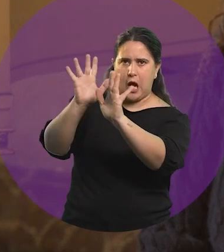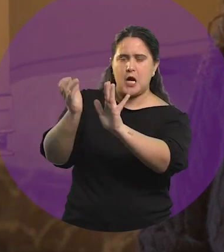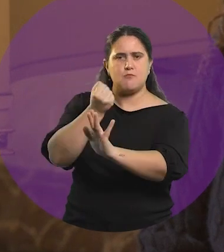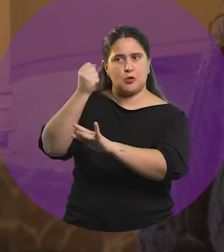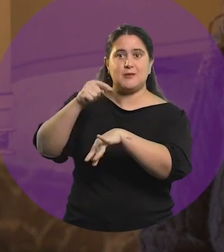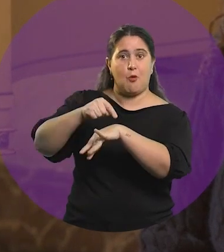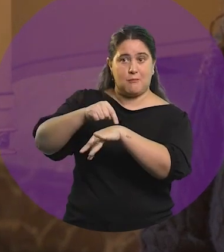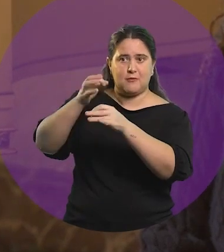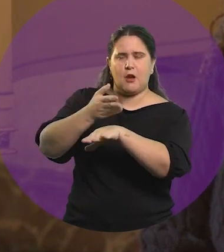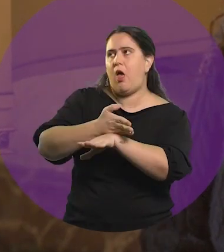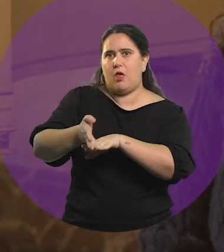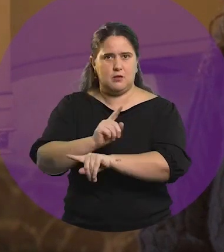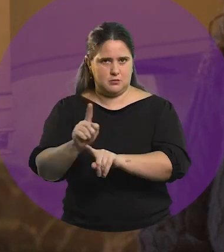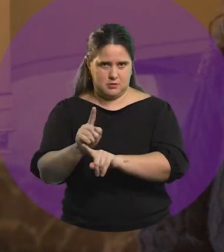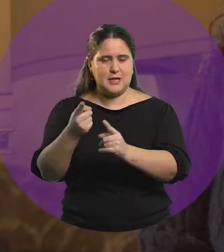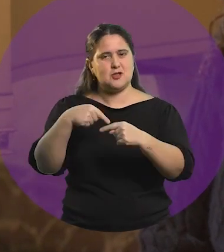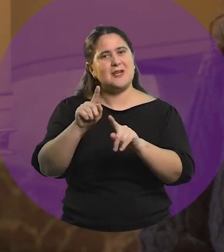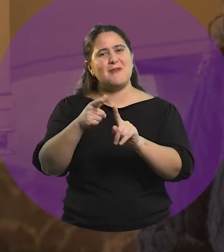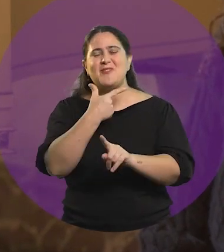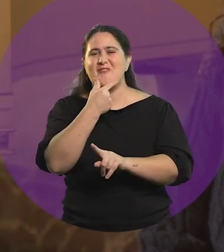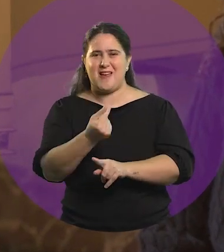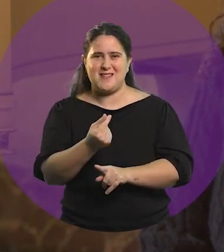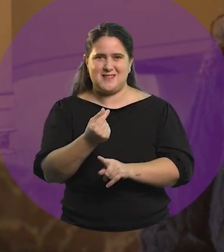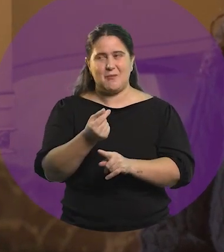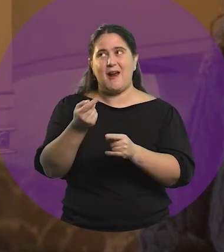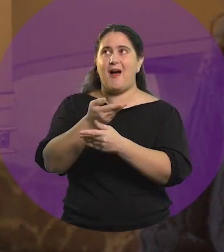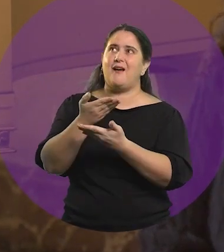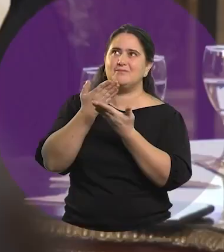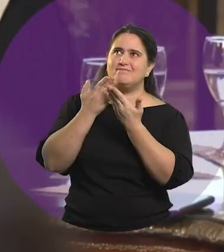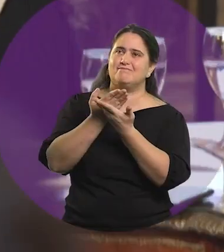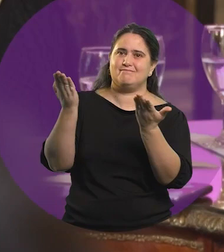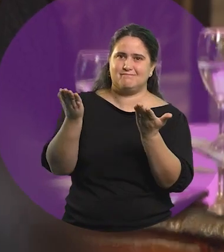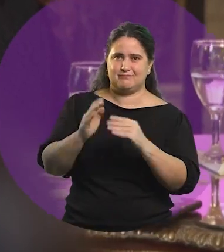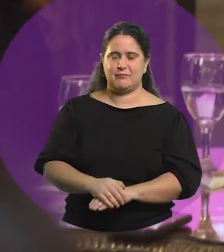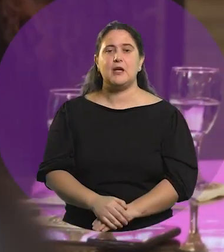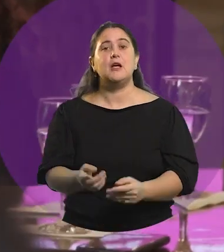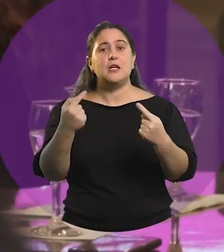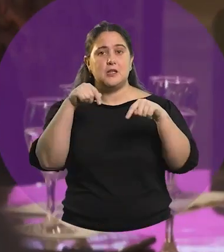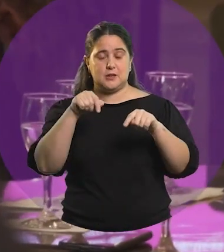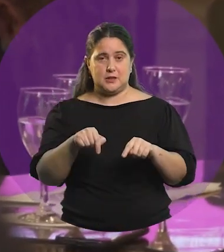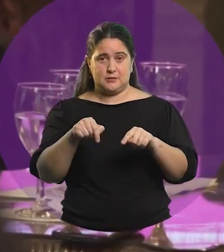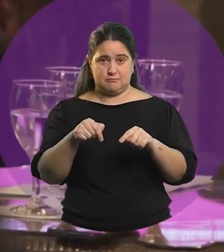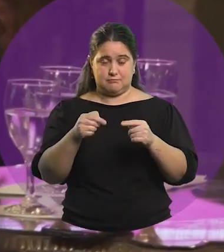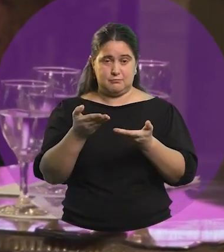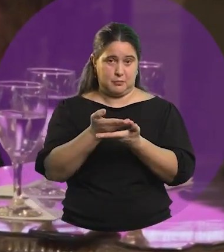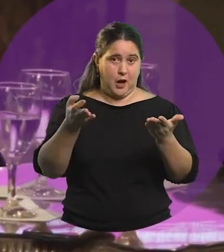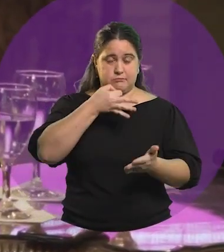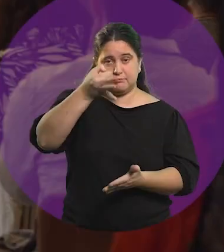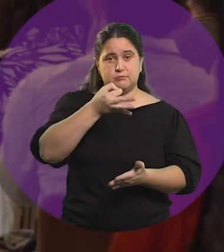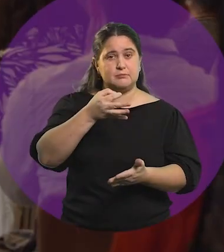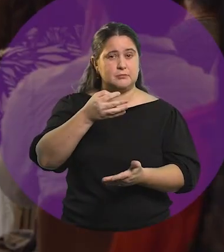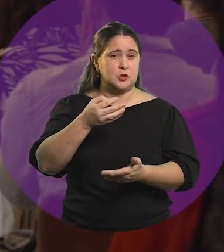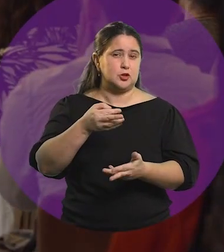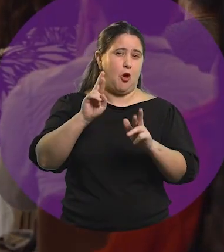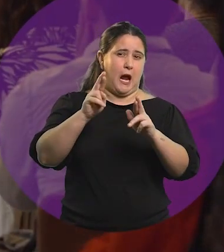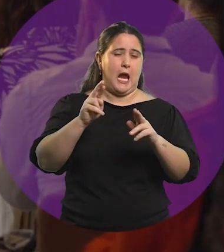relevante y en tiempo. Entonces, que esto también sea algo fácil para eso, ¿sí? Entonces, en esta presentación, que espero que sea